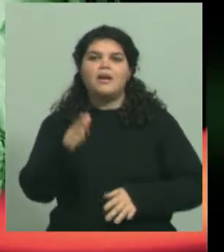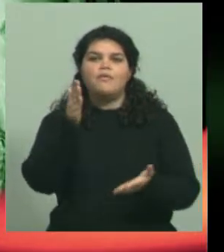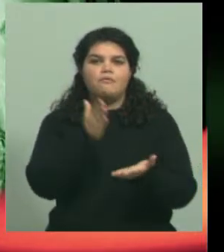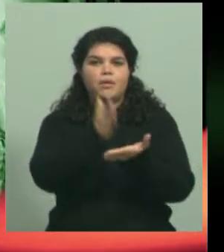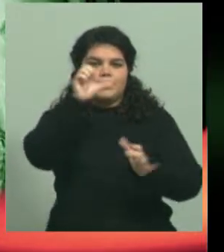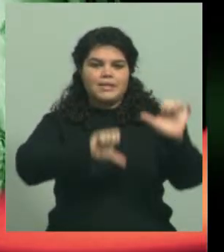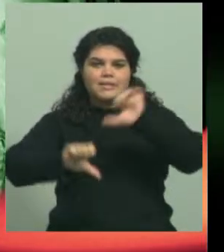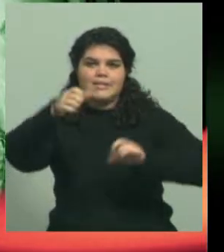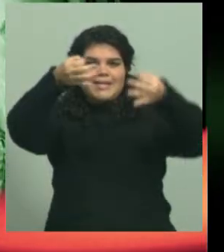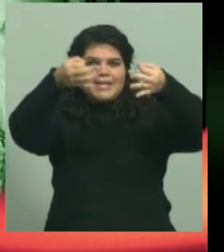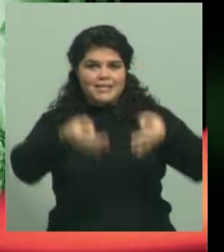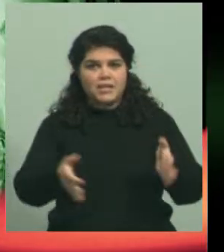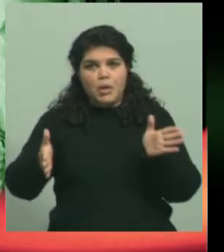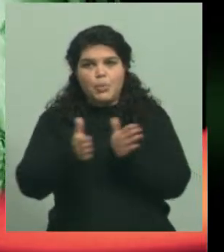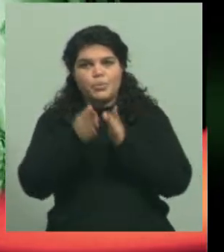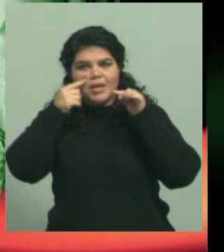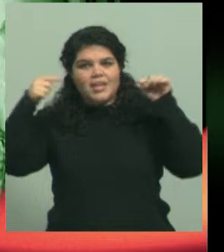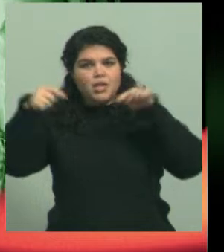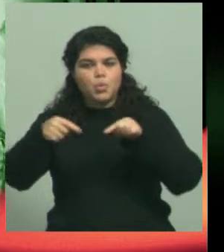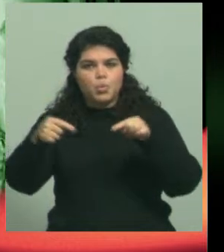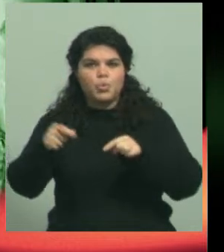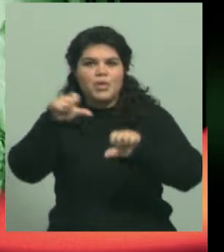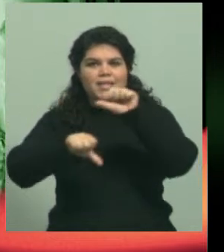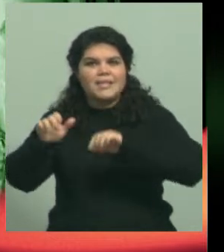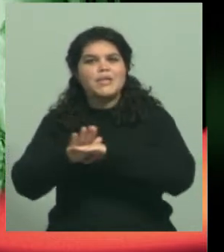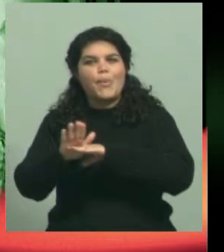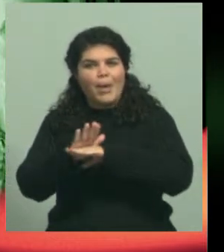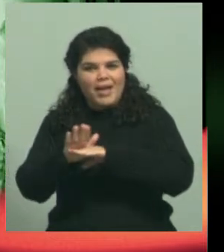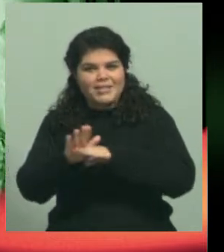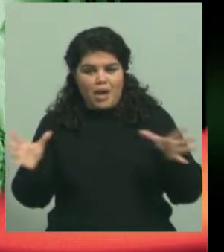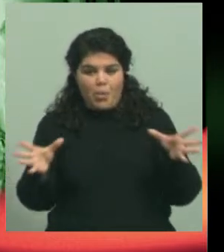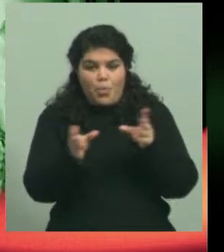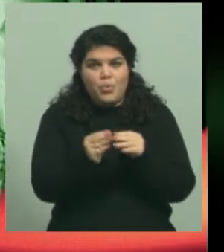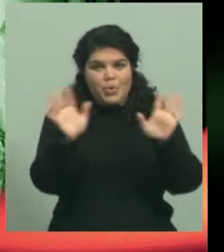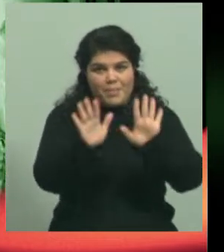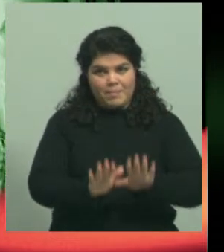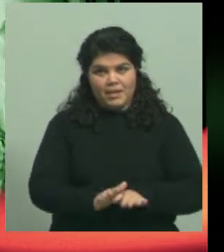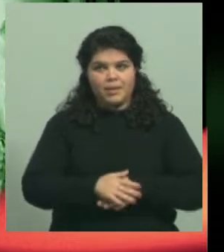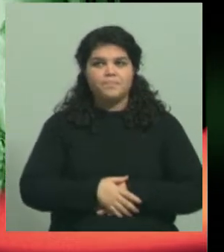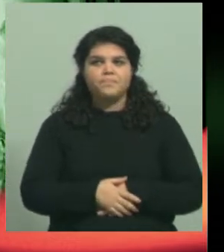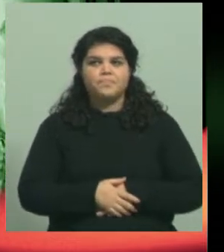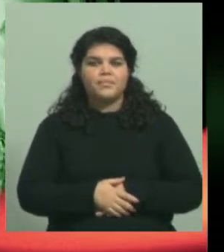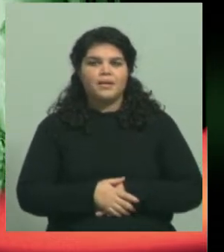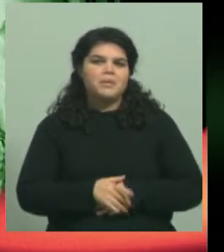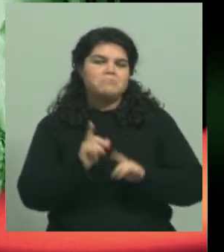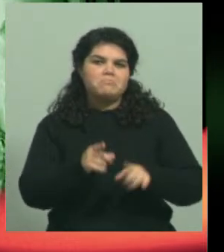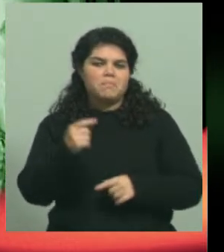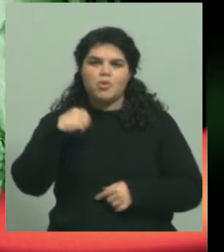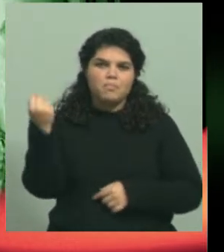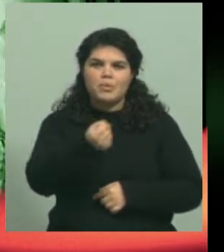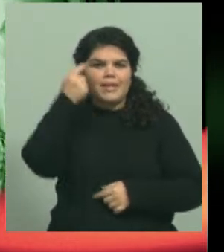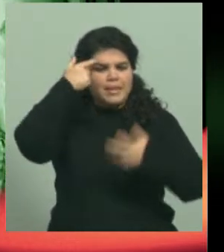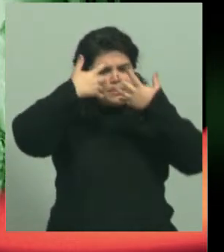Instituto Interdisciplinario de Ciencias Básicas. Nexo Científico, esto es para la promoción, circulación e intercambio del pensamiento